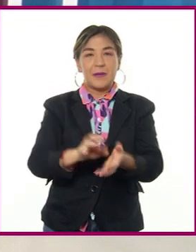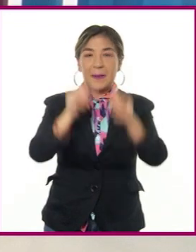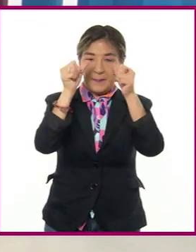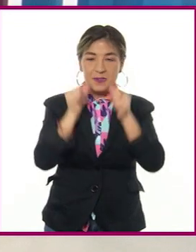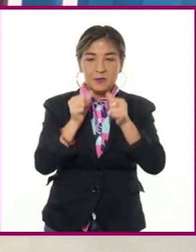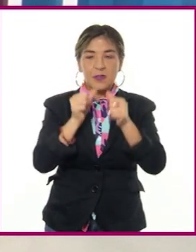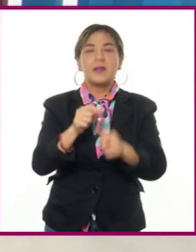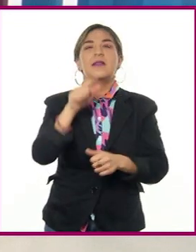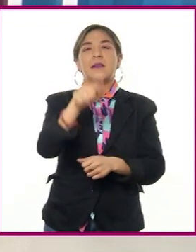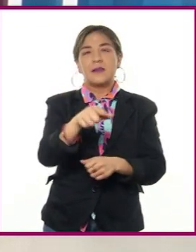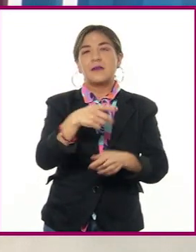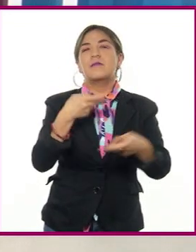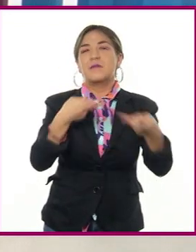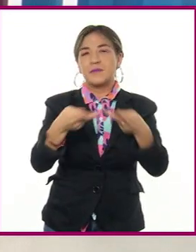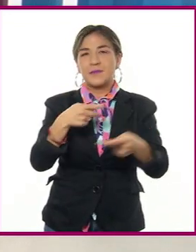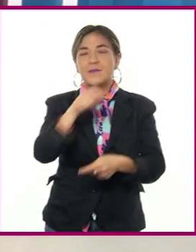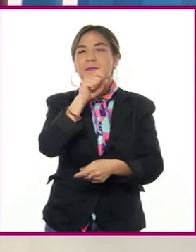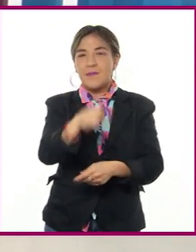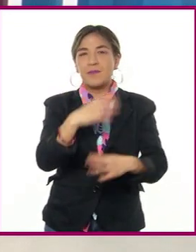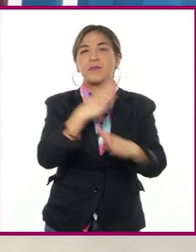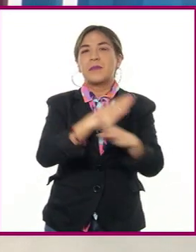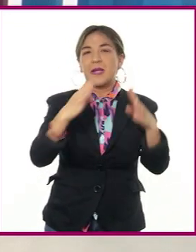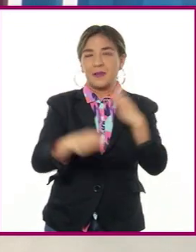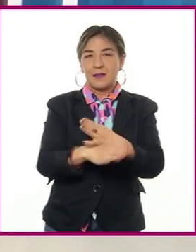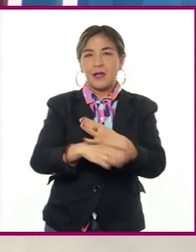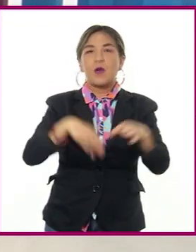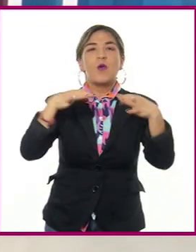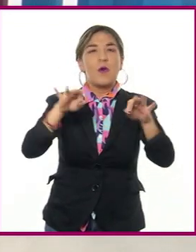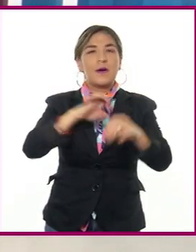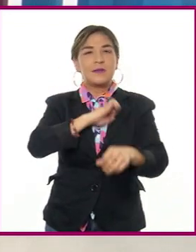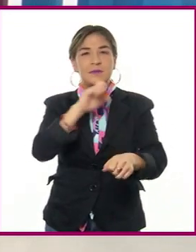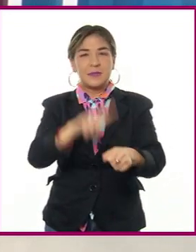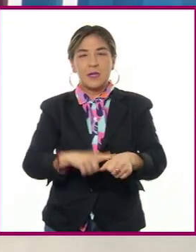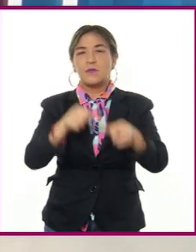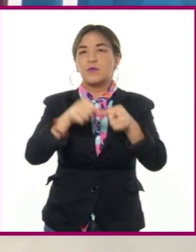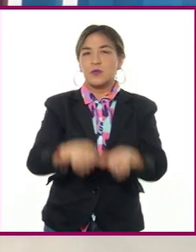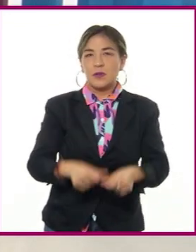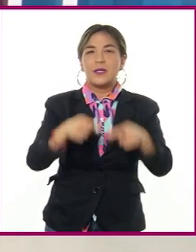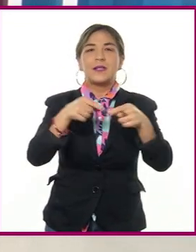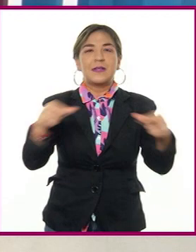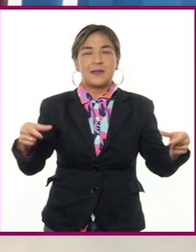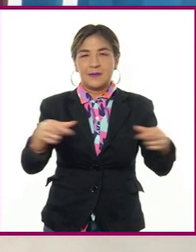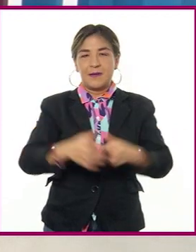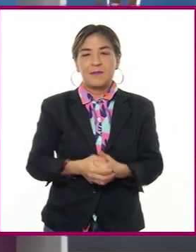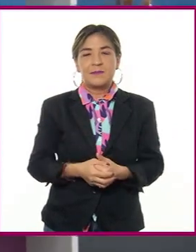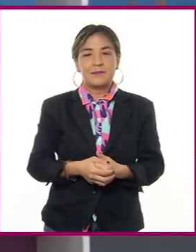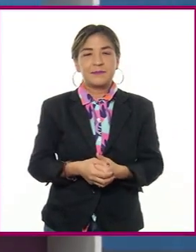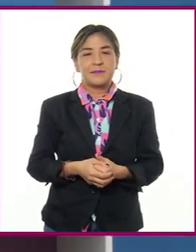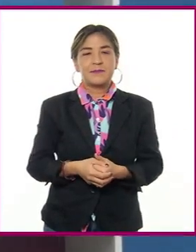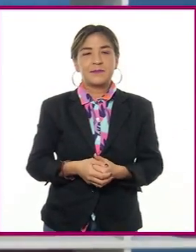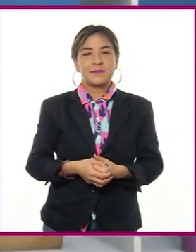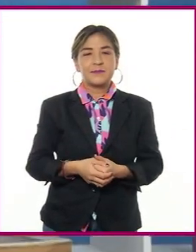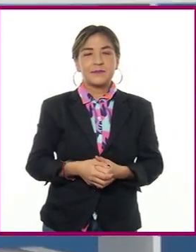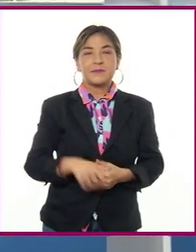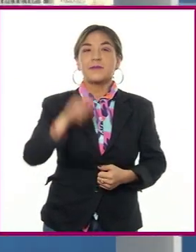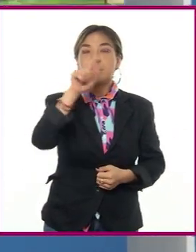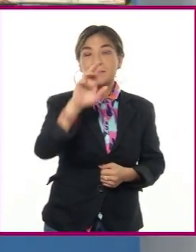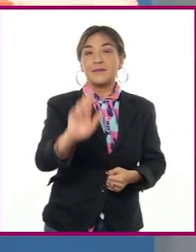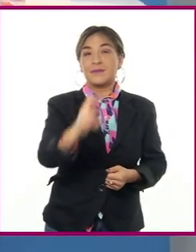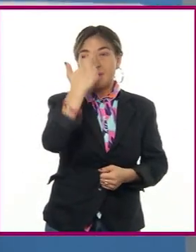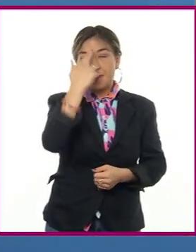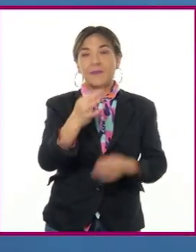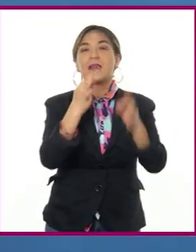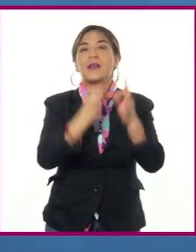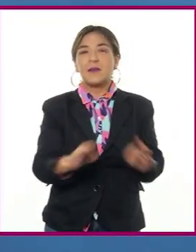les pedimos que también preparen sus materiales, hojas Leyer, punzón y regleta. Recuerden que es de